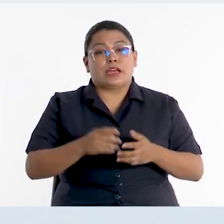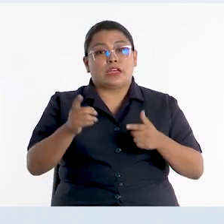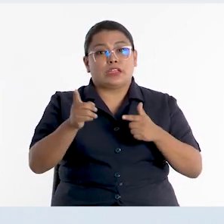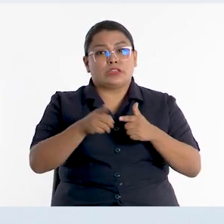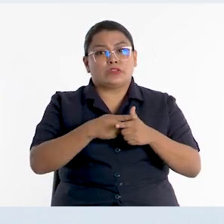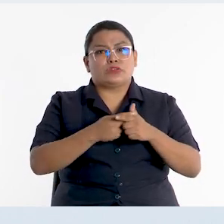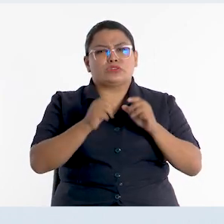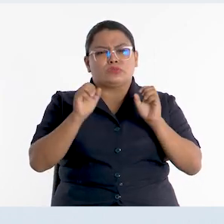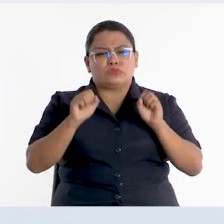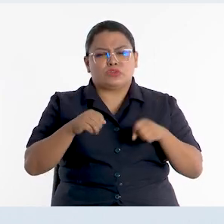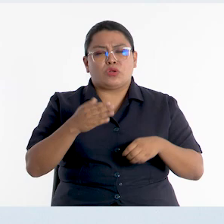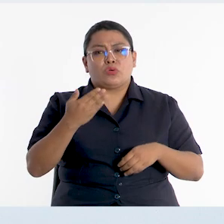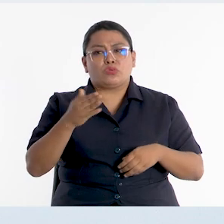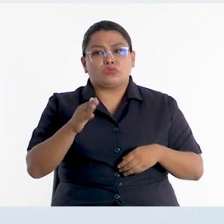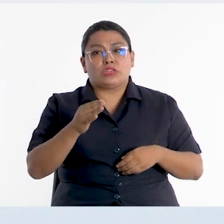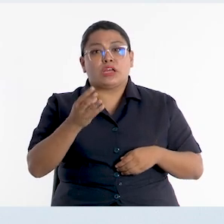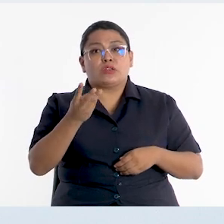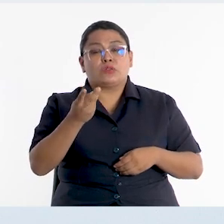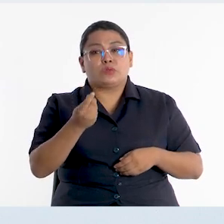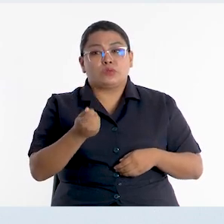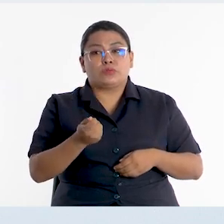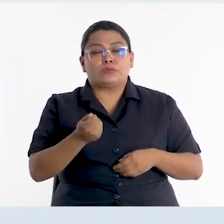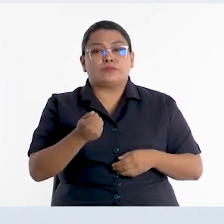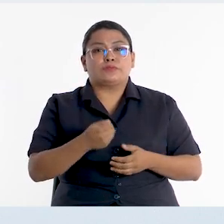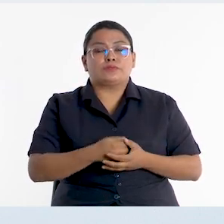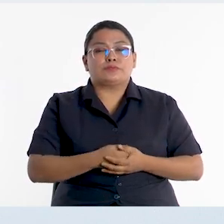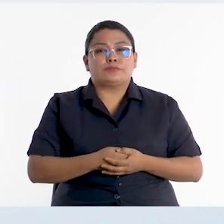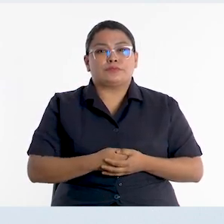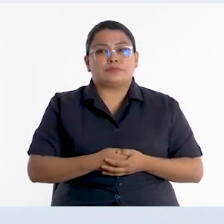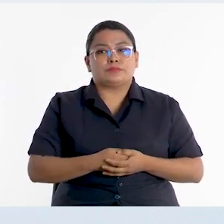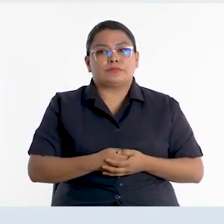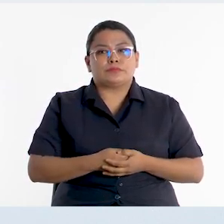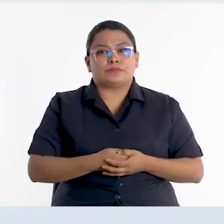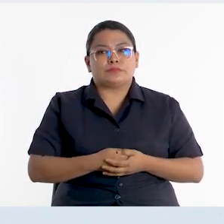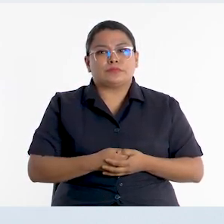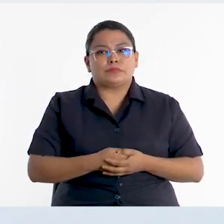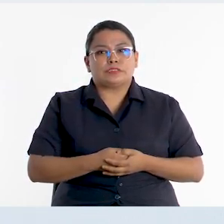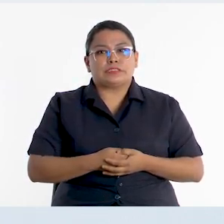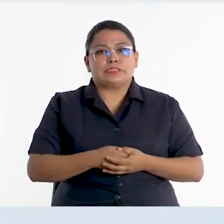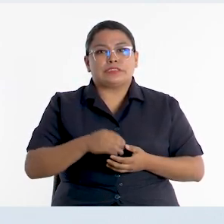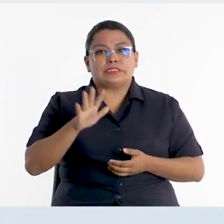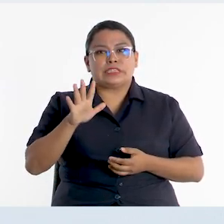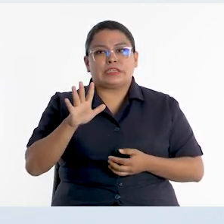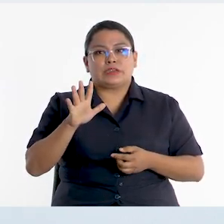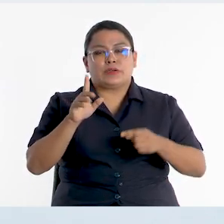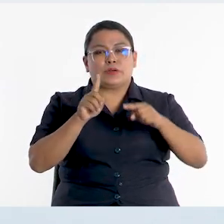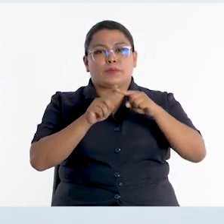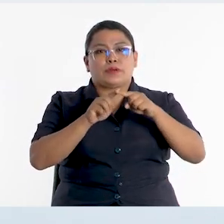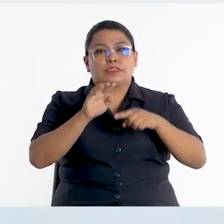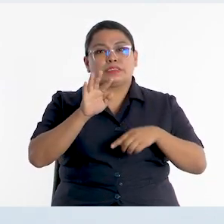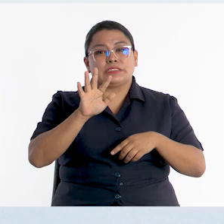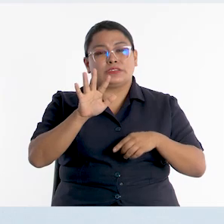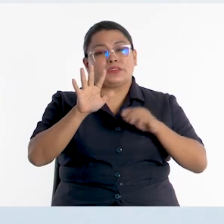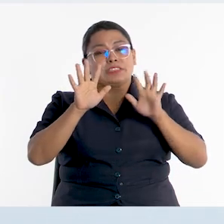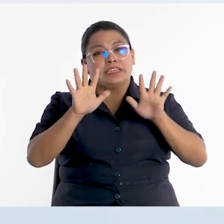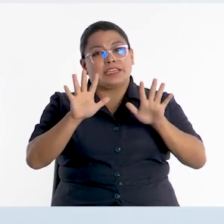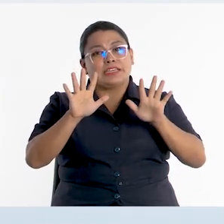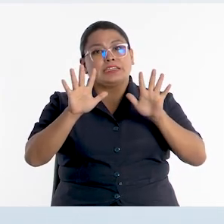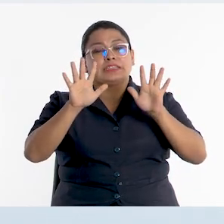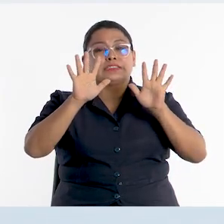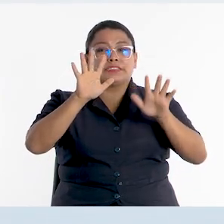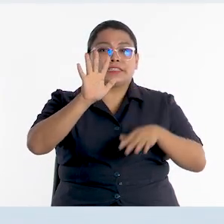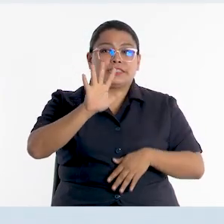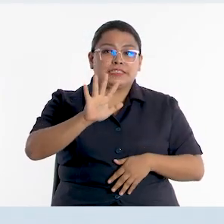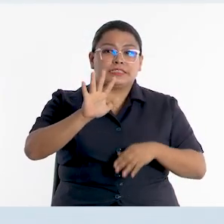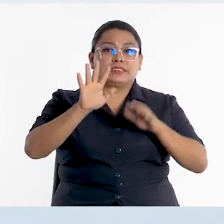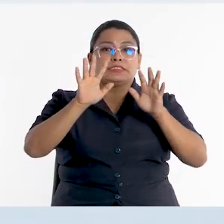Entonces puedo utilizar el conteo de cuánto en cuánto. Contemos. 5, 10,